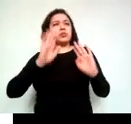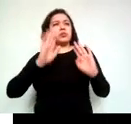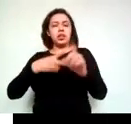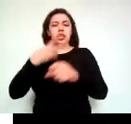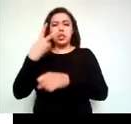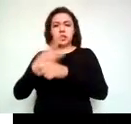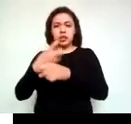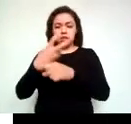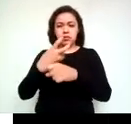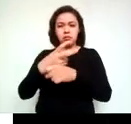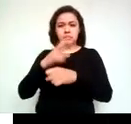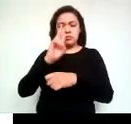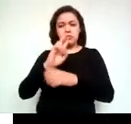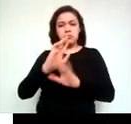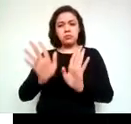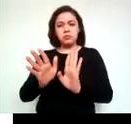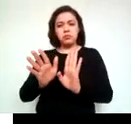categoría.